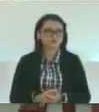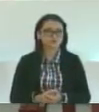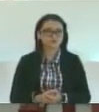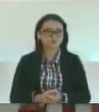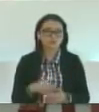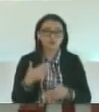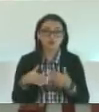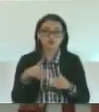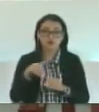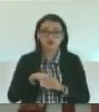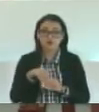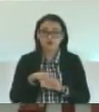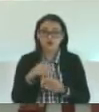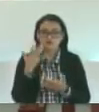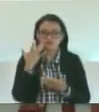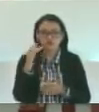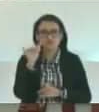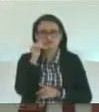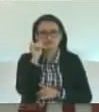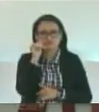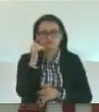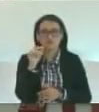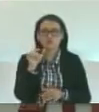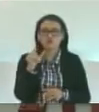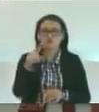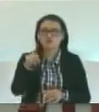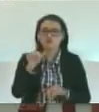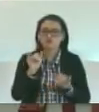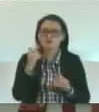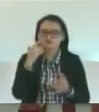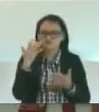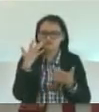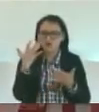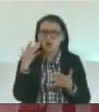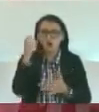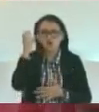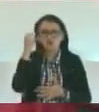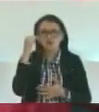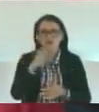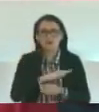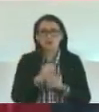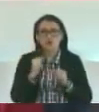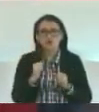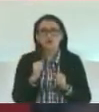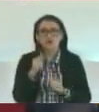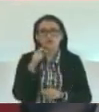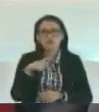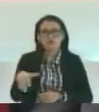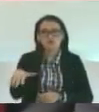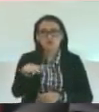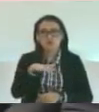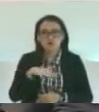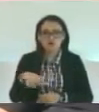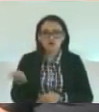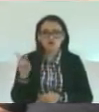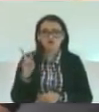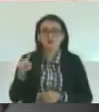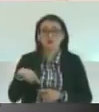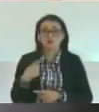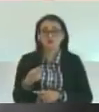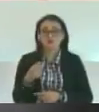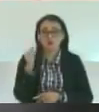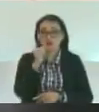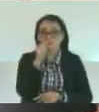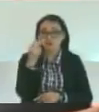procesos electorales en Venezuela. Ustedes verán la manifestación de conciencia y de poder que va a ser el pueblo de Venezuela el próximo